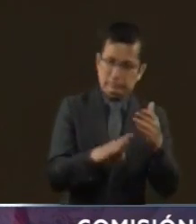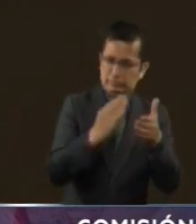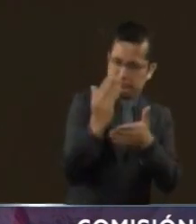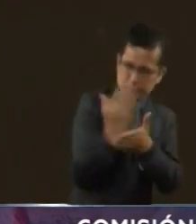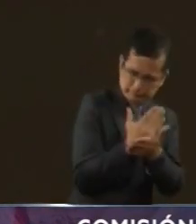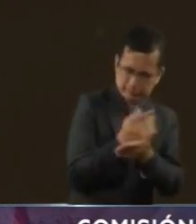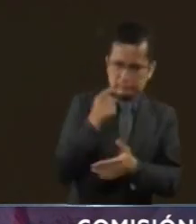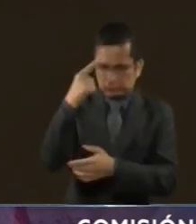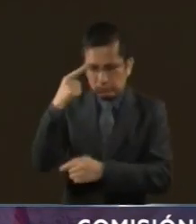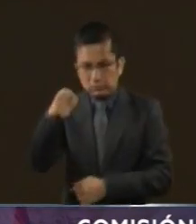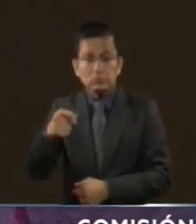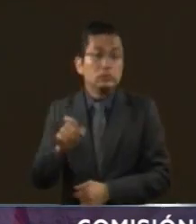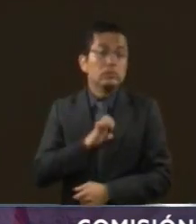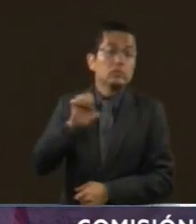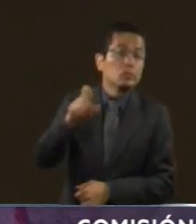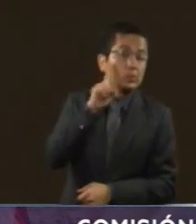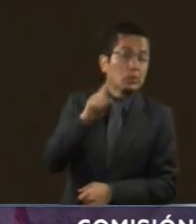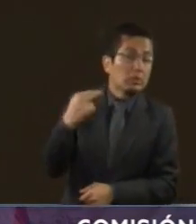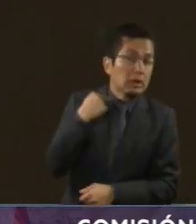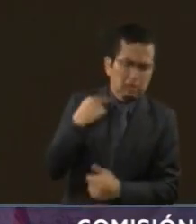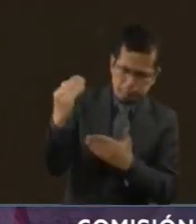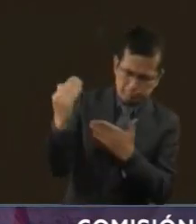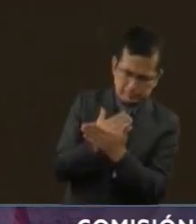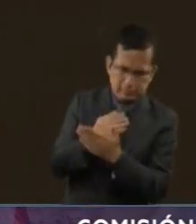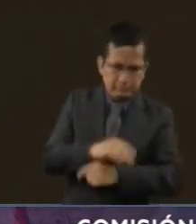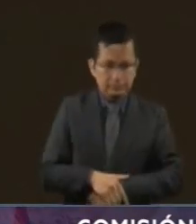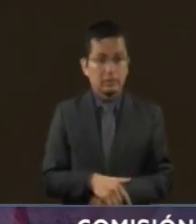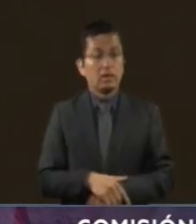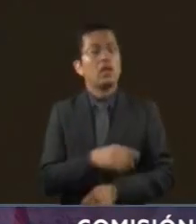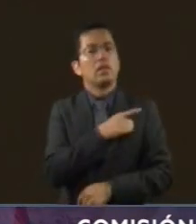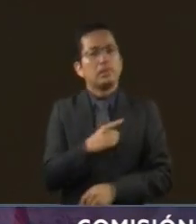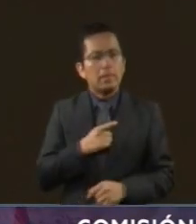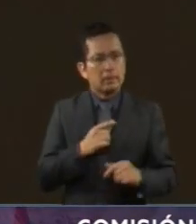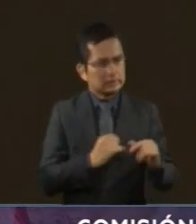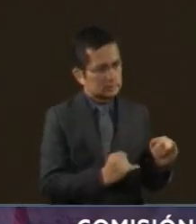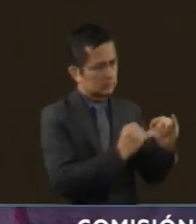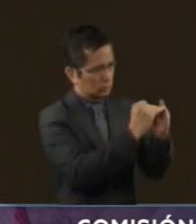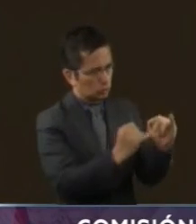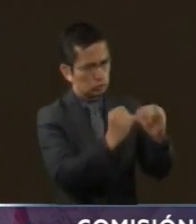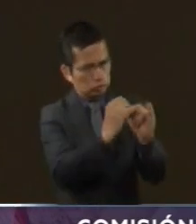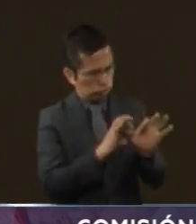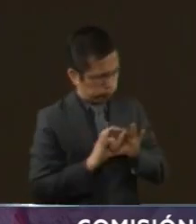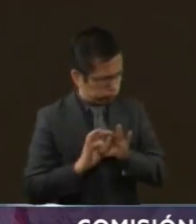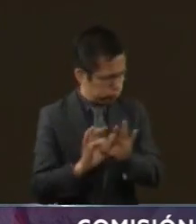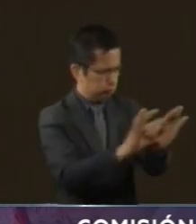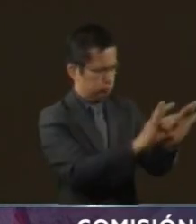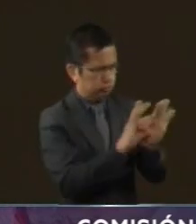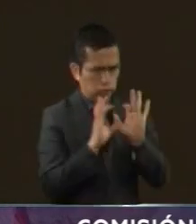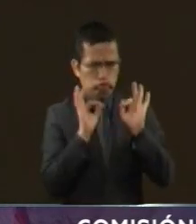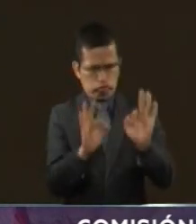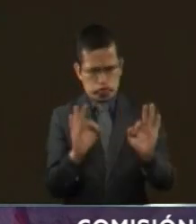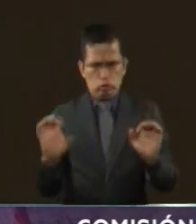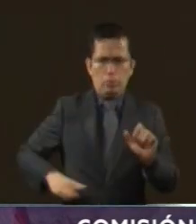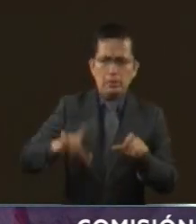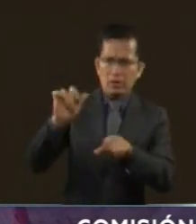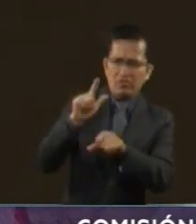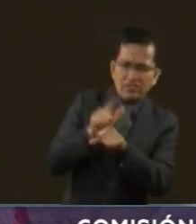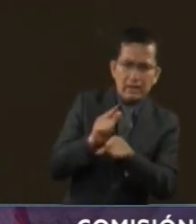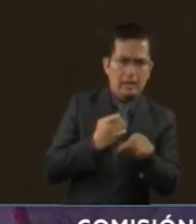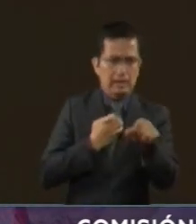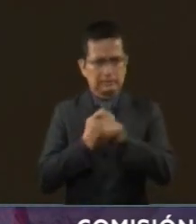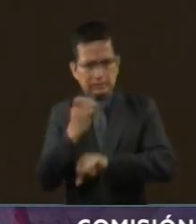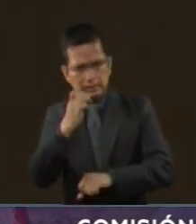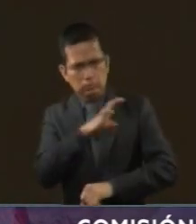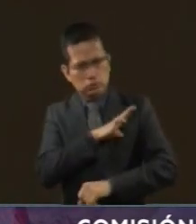feminicidios, propiciar una mejor coordinación en los esfuerzos interinstitucionales entre los 3 ámbitos de gobierno en torno a